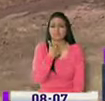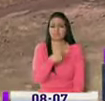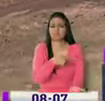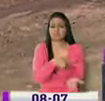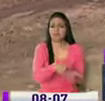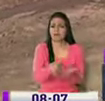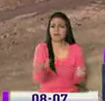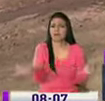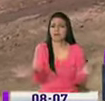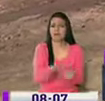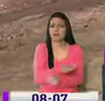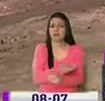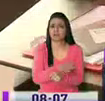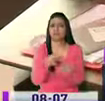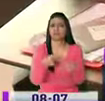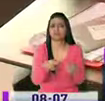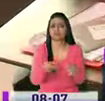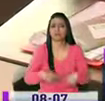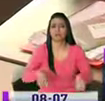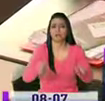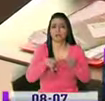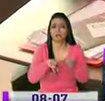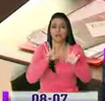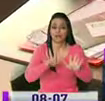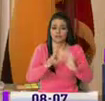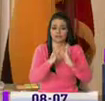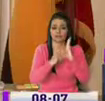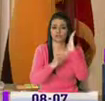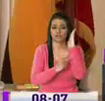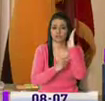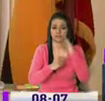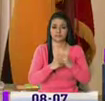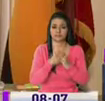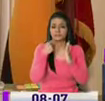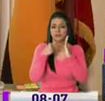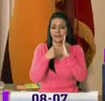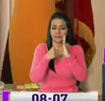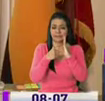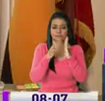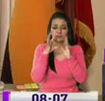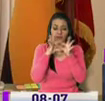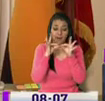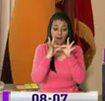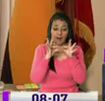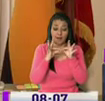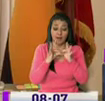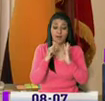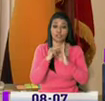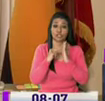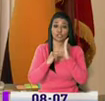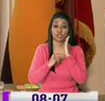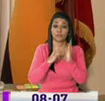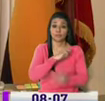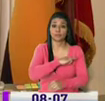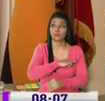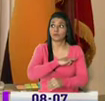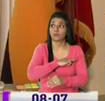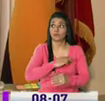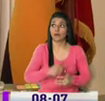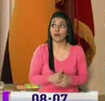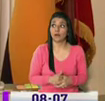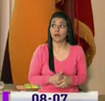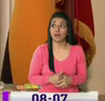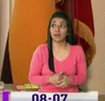el 100% de los costos, como indica la ordenanza. Si nos basamos textualmente en lo que dice la ordenanza metropolitana